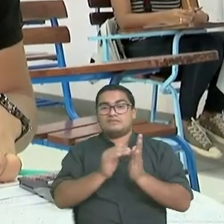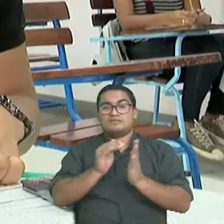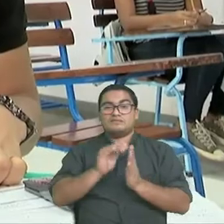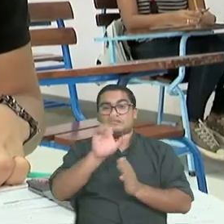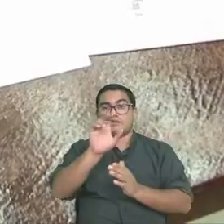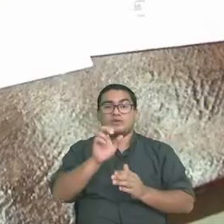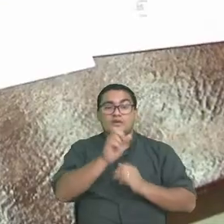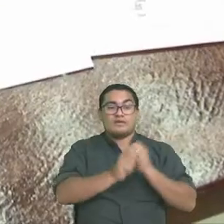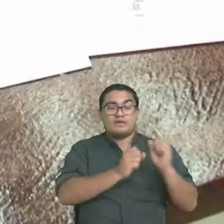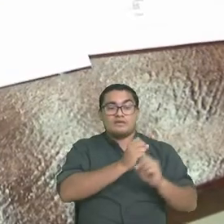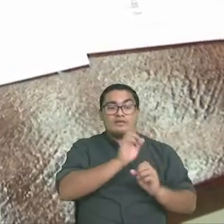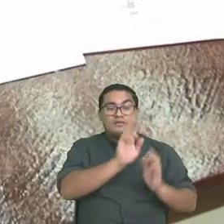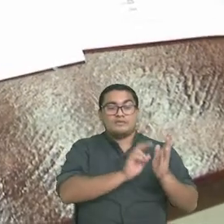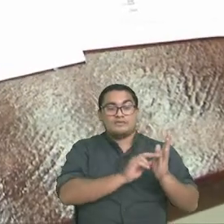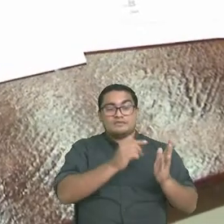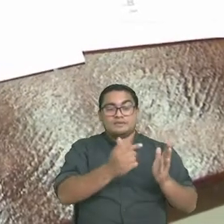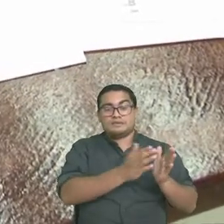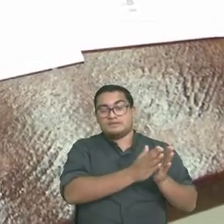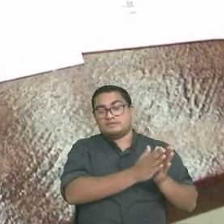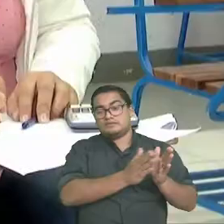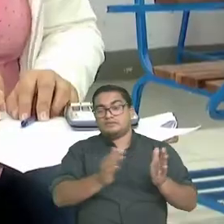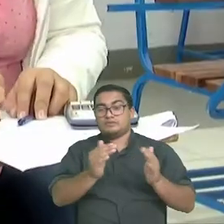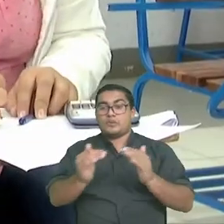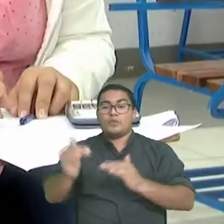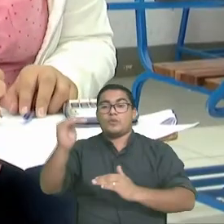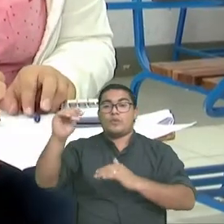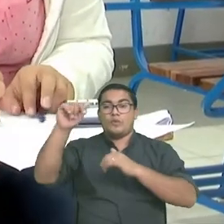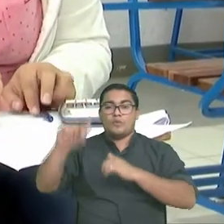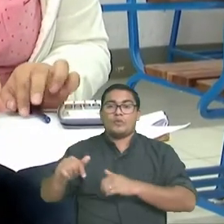año 2007, hoy tenemos